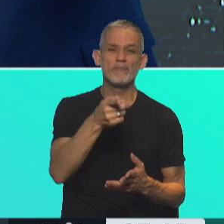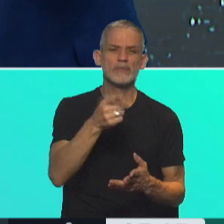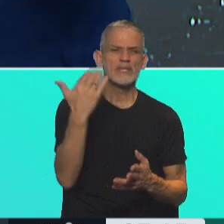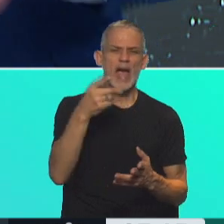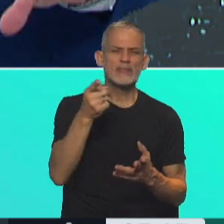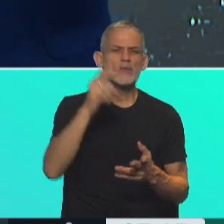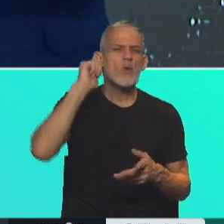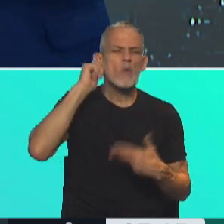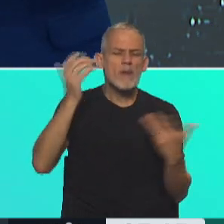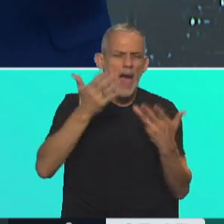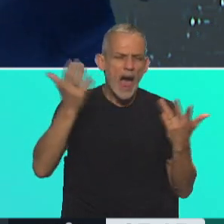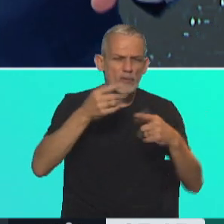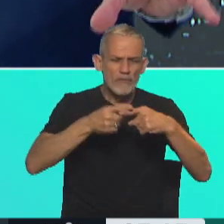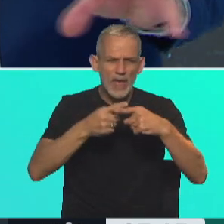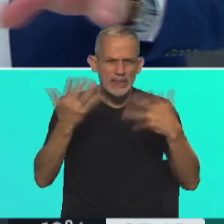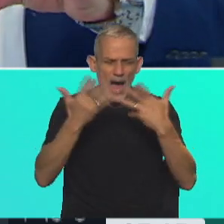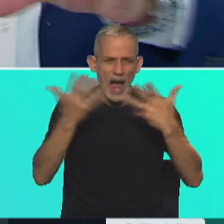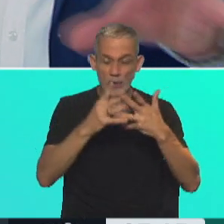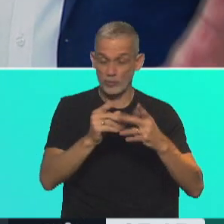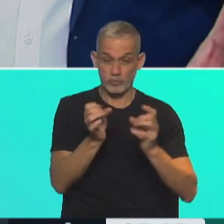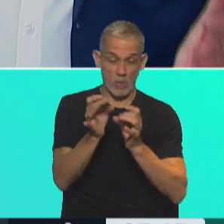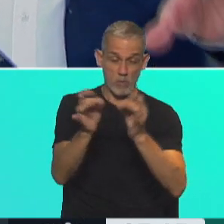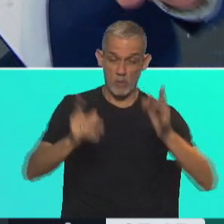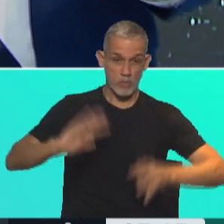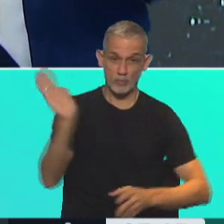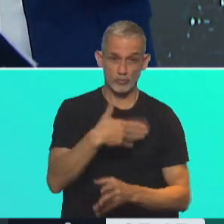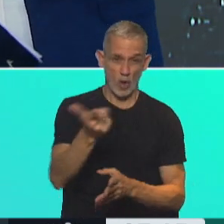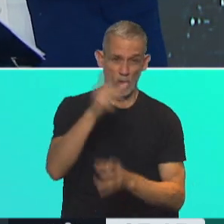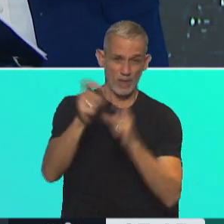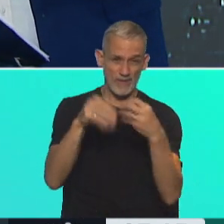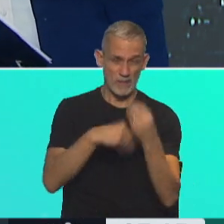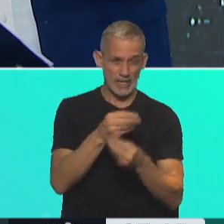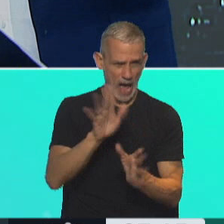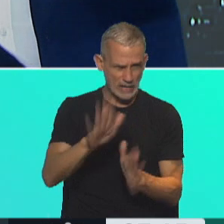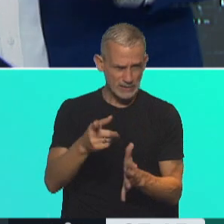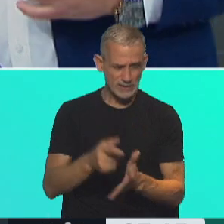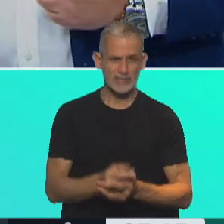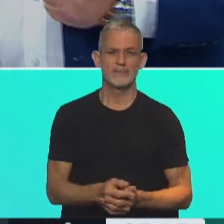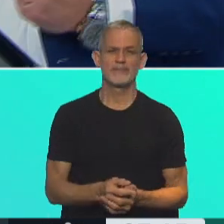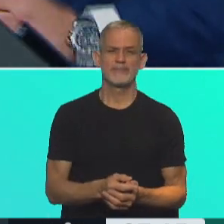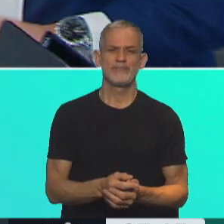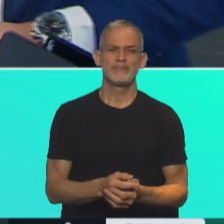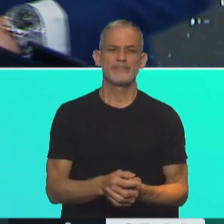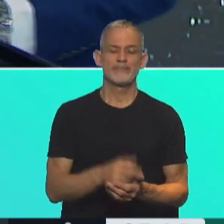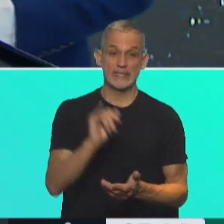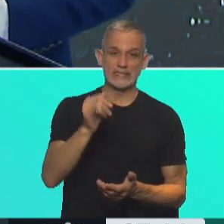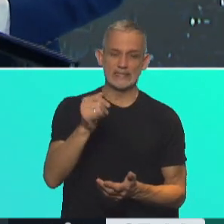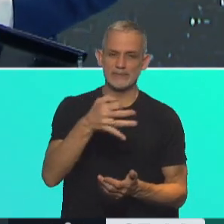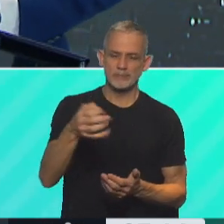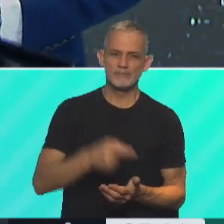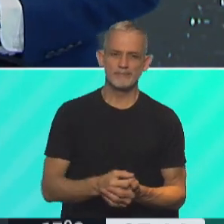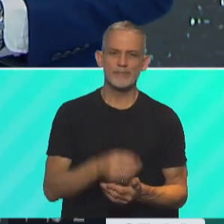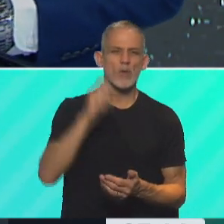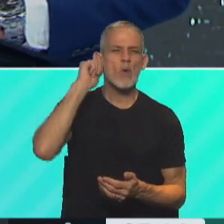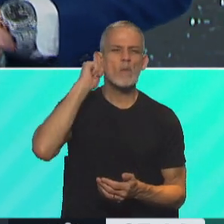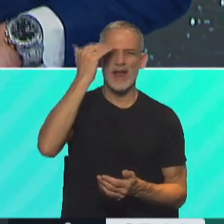Había habido un cumpleaños, una celebración familiar, y ahí se contagiaron todos. Era así esa historia, esa tragedia en particular, ¿verdad? Exactamente, un